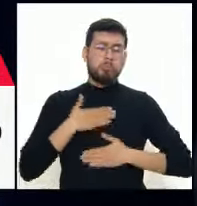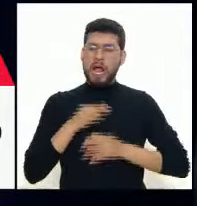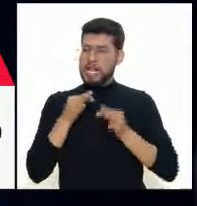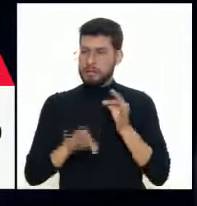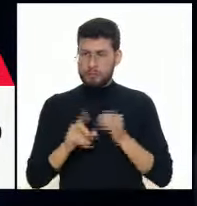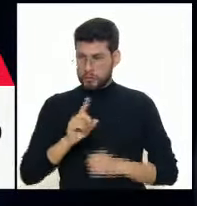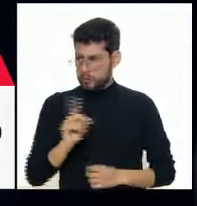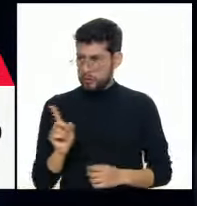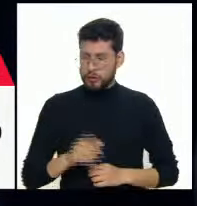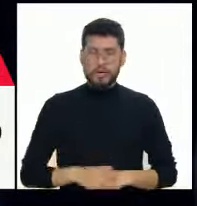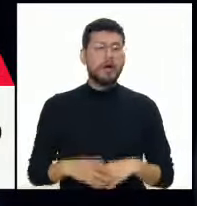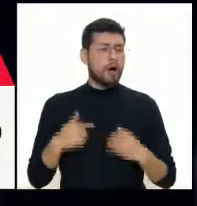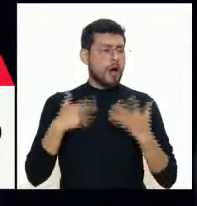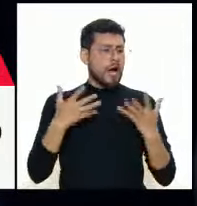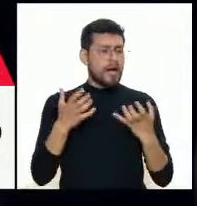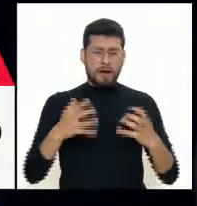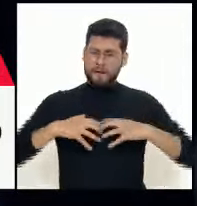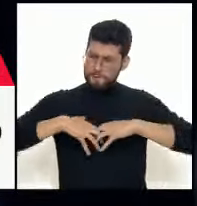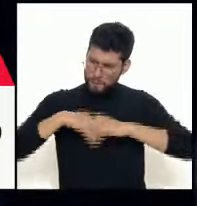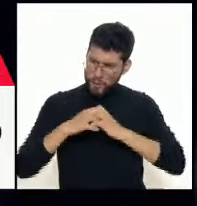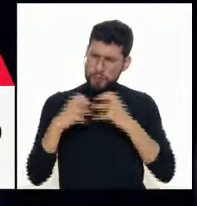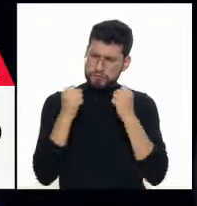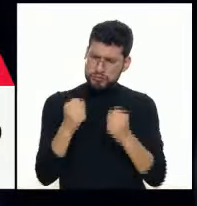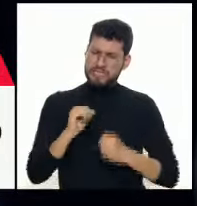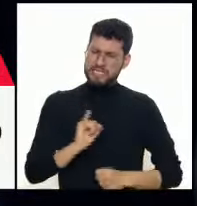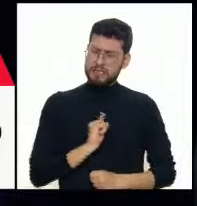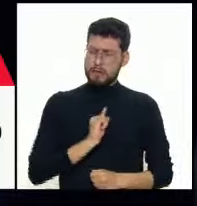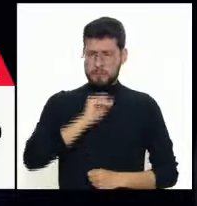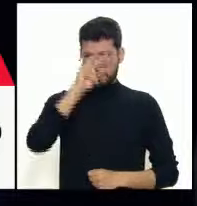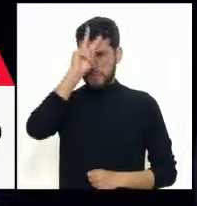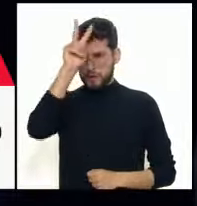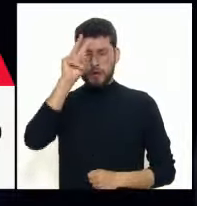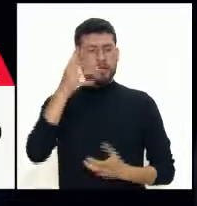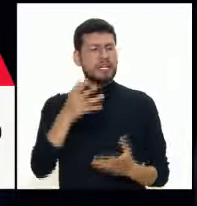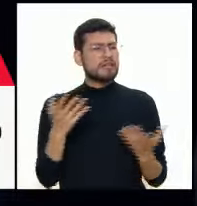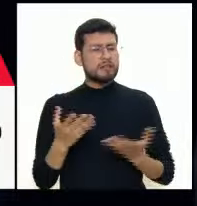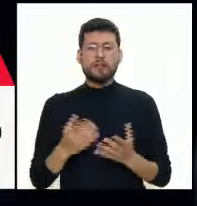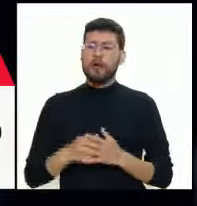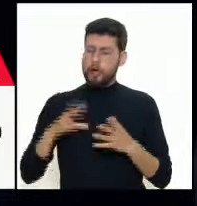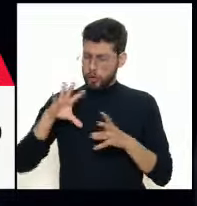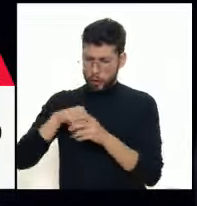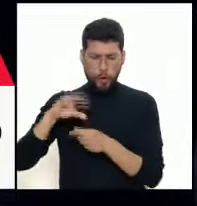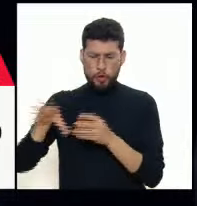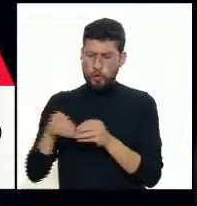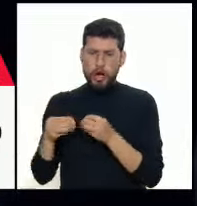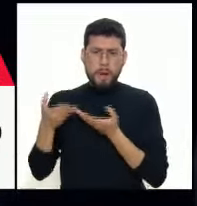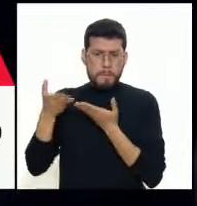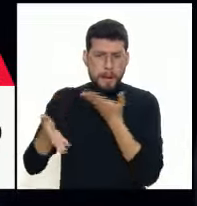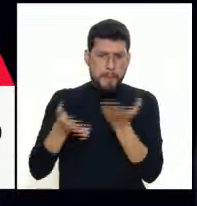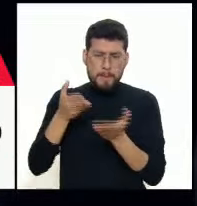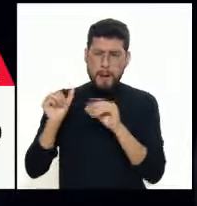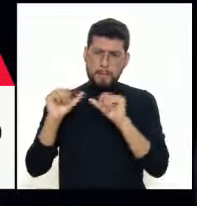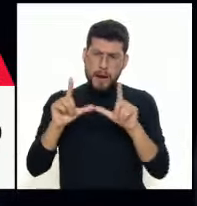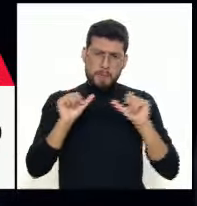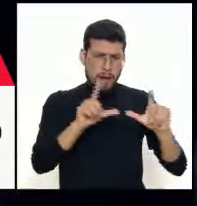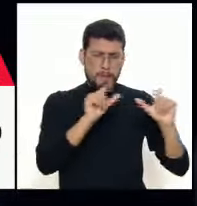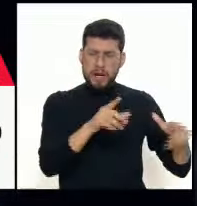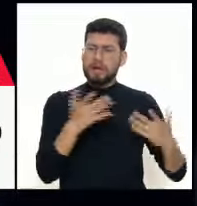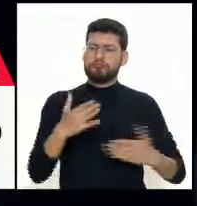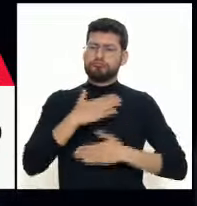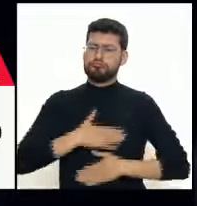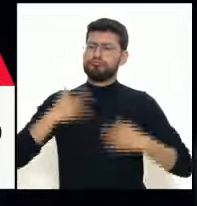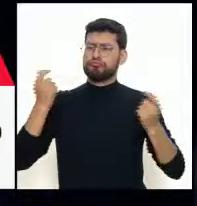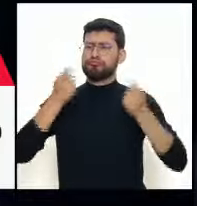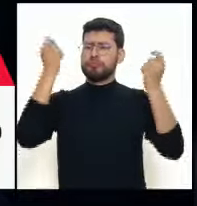entretenimiento. Buscamos fortalecer la identidad peruana a través de contenidos que celebran nuestra diversidad